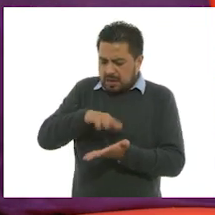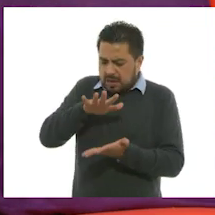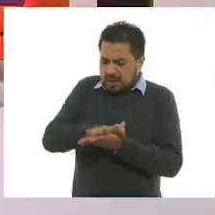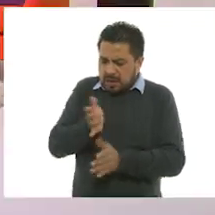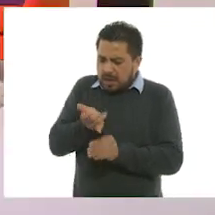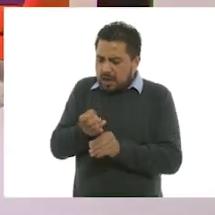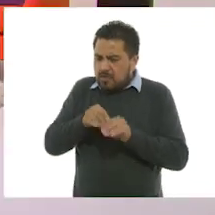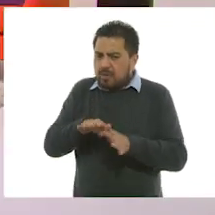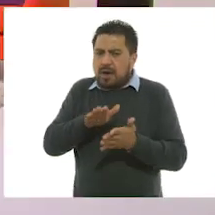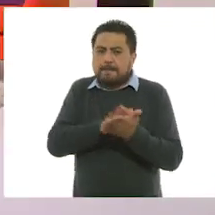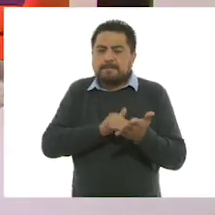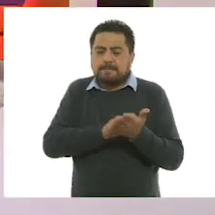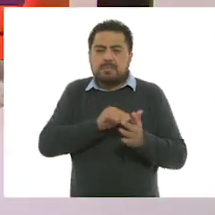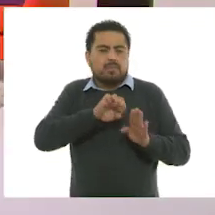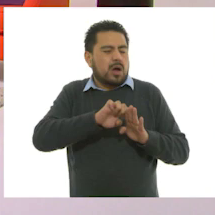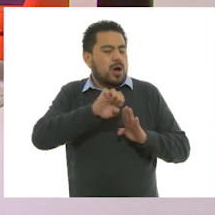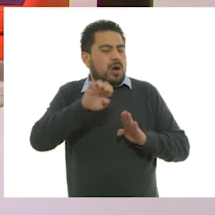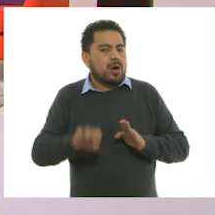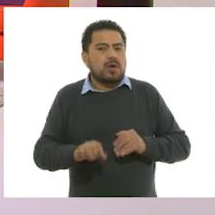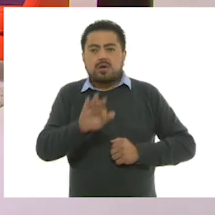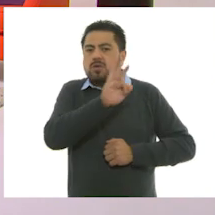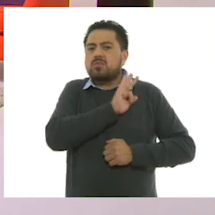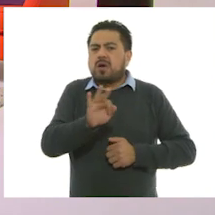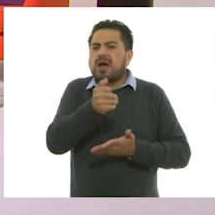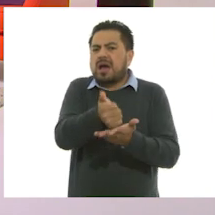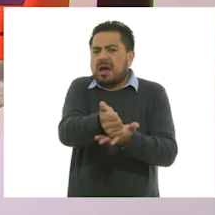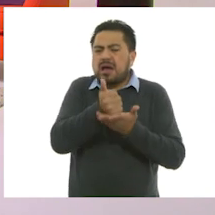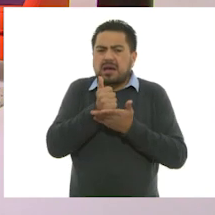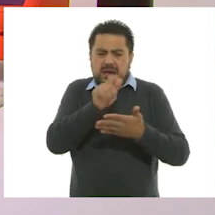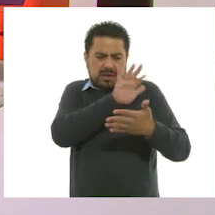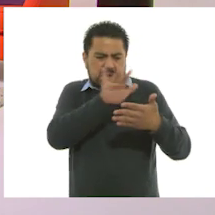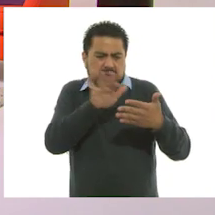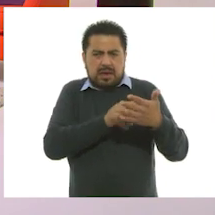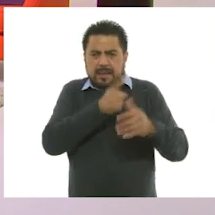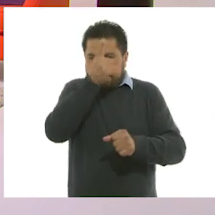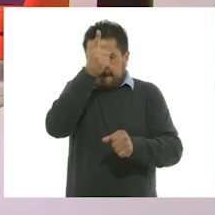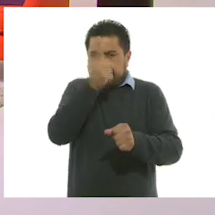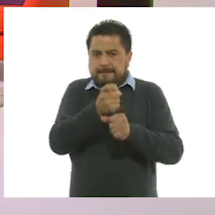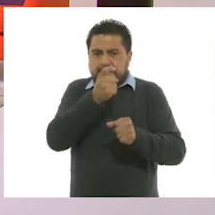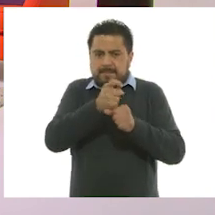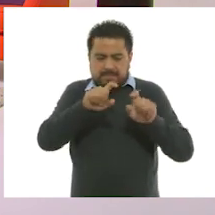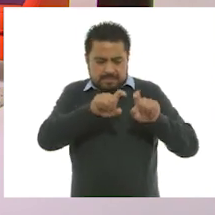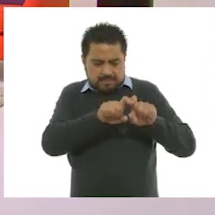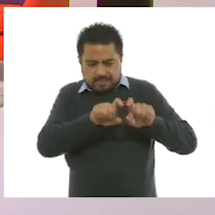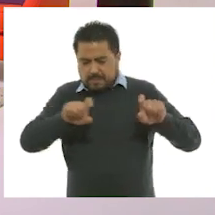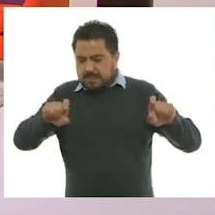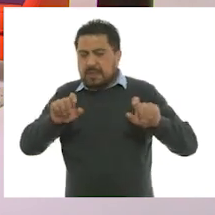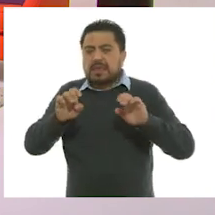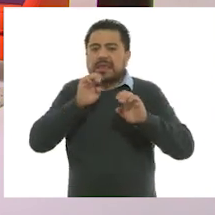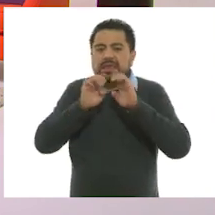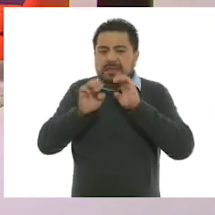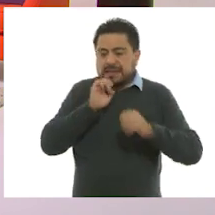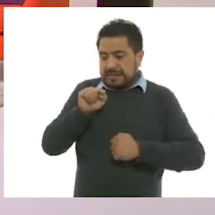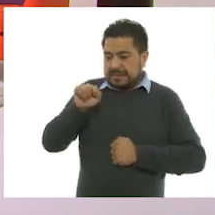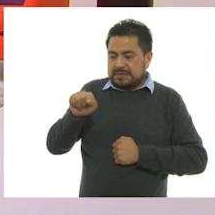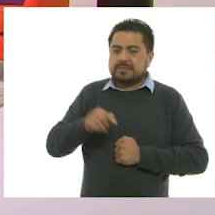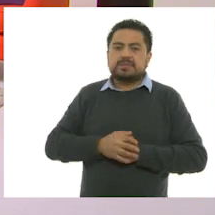documento. Por ejemplo, ¿puedes ayudarme a leer el primer párrafo? Claro. Aquí en Entrevistador. Muy